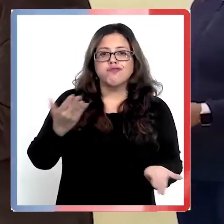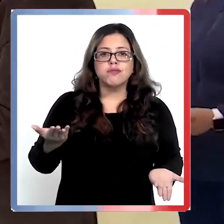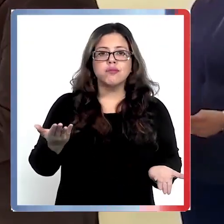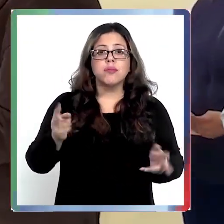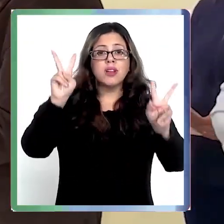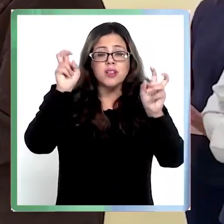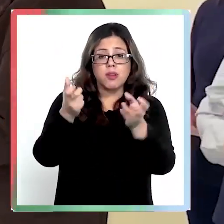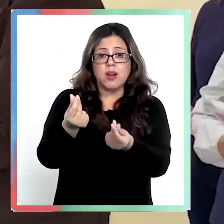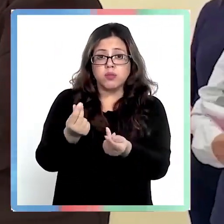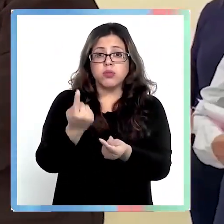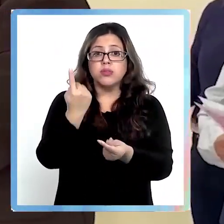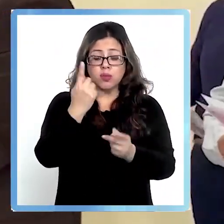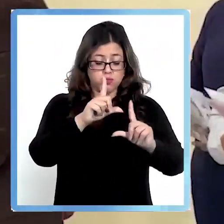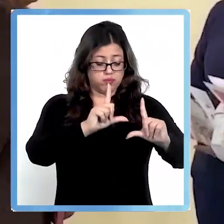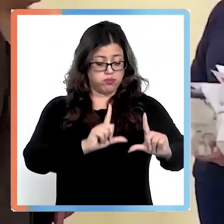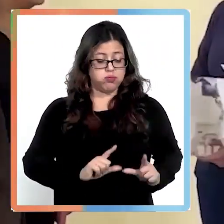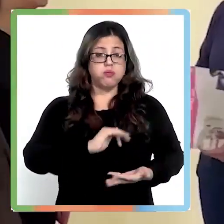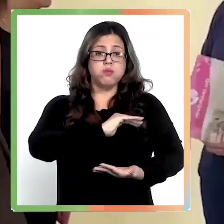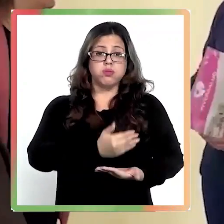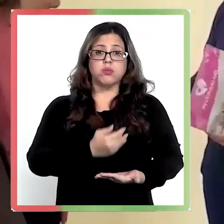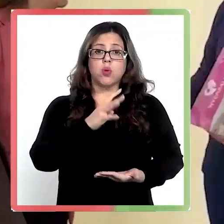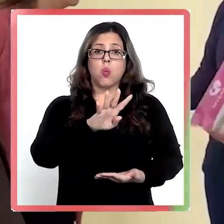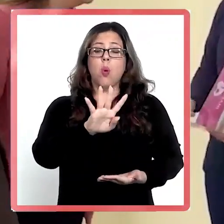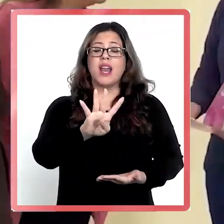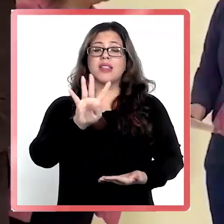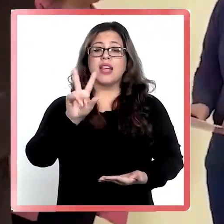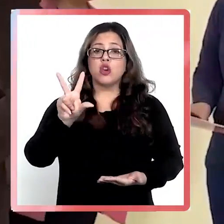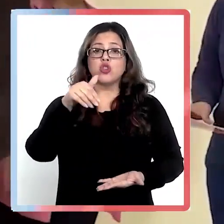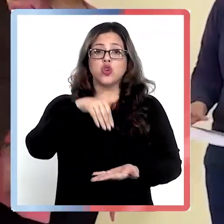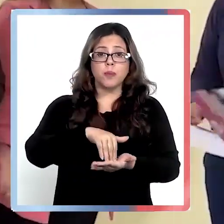pasa. El costo particular de una mamografía es de